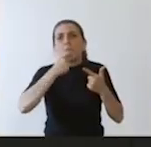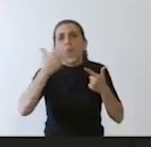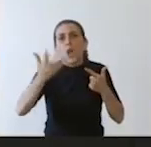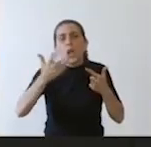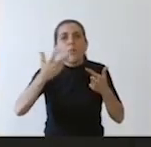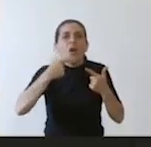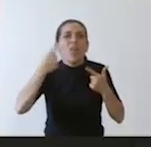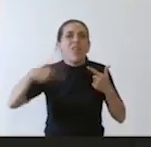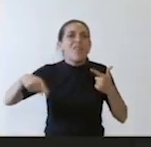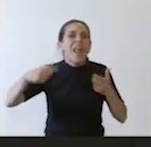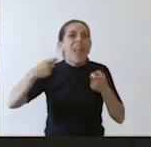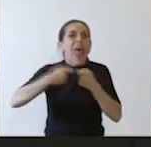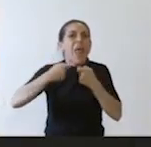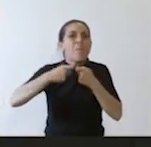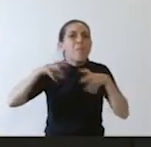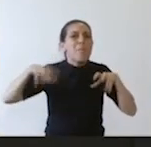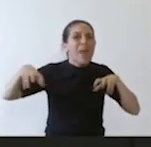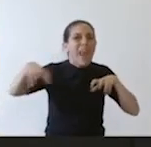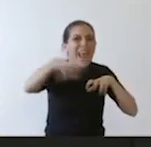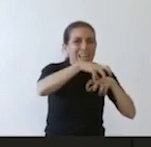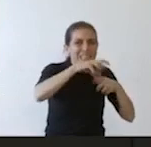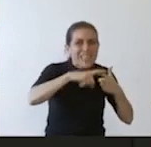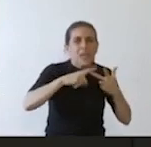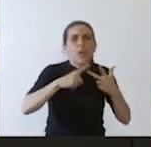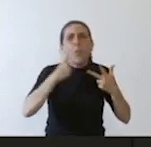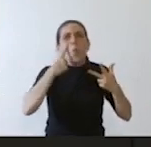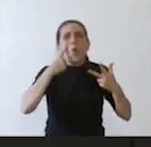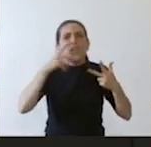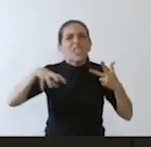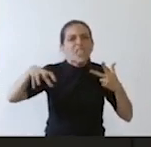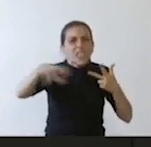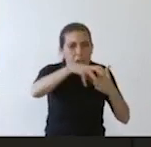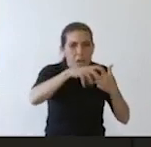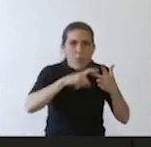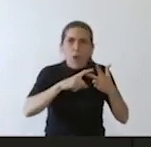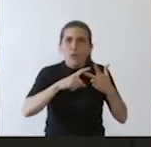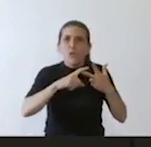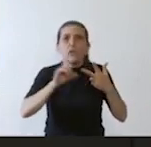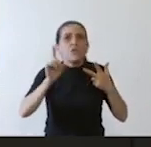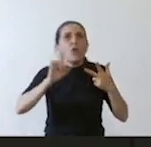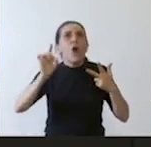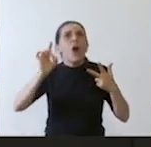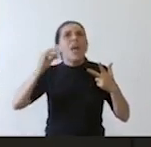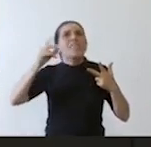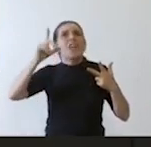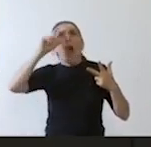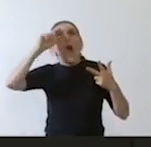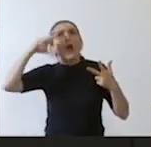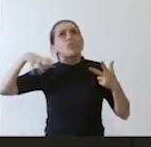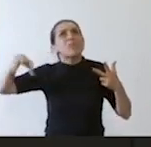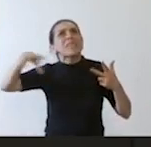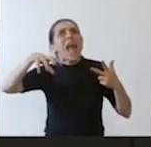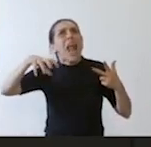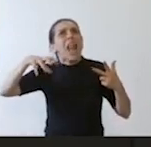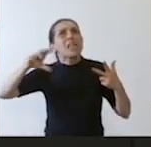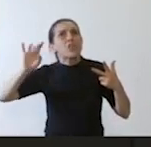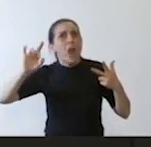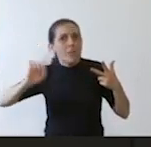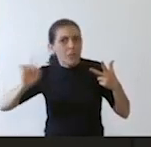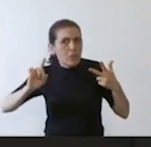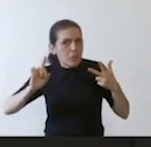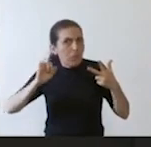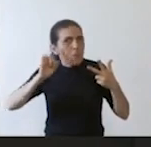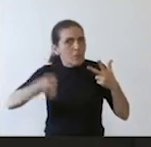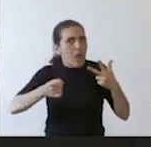las distintas empresas, los municipios, no solamente el sistema de salud, pero para dar lugar a